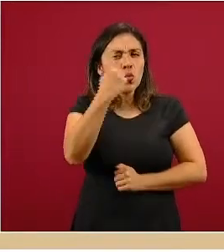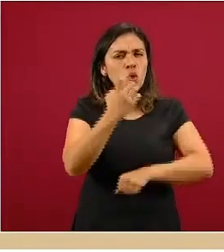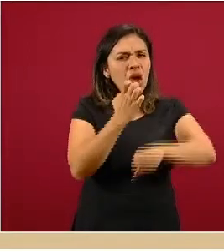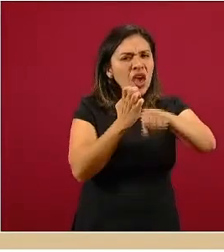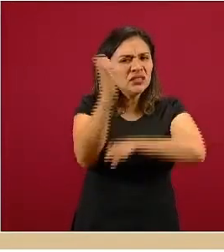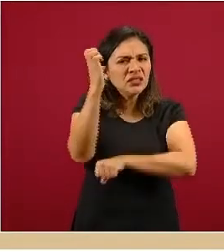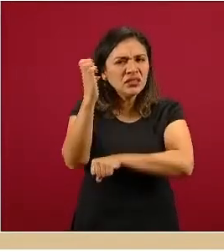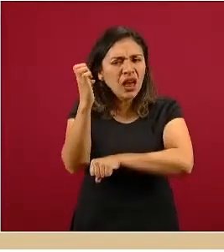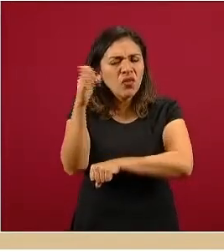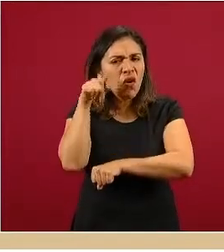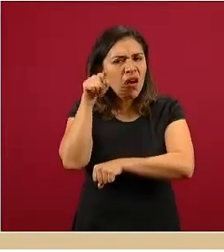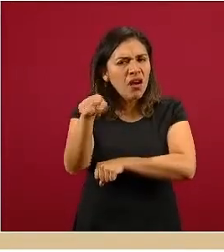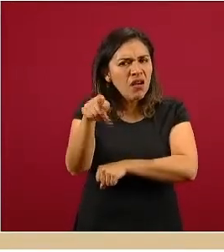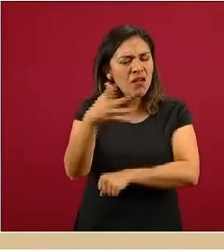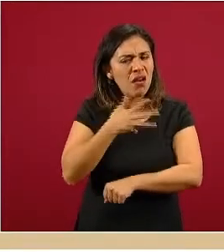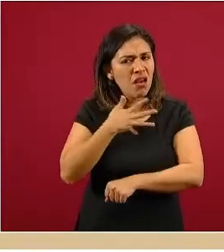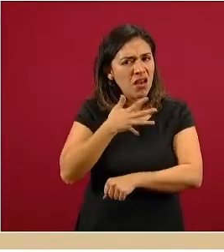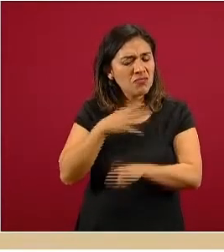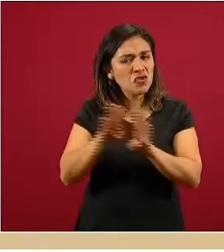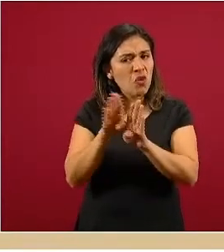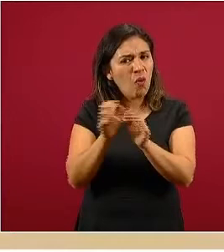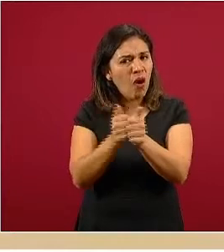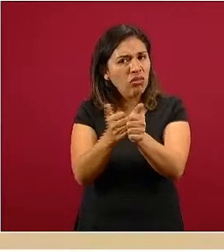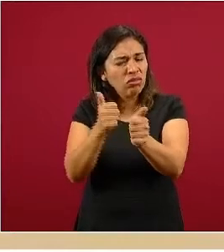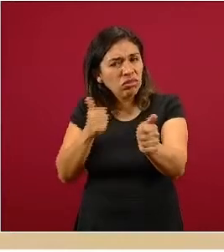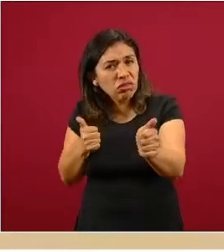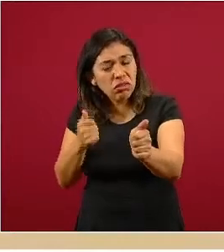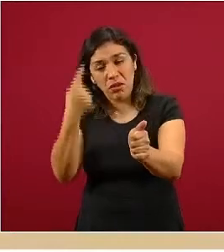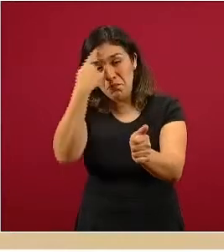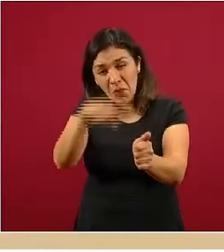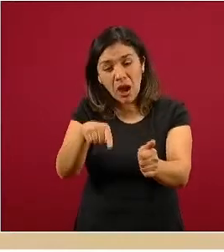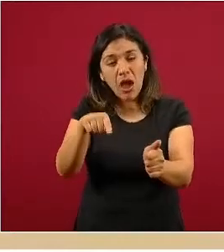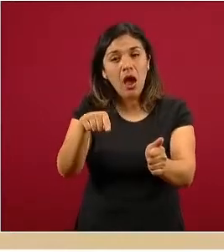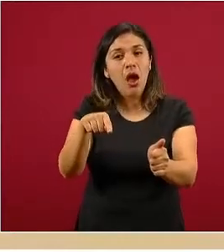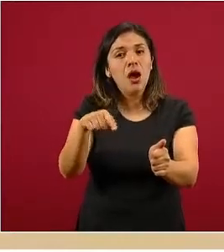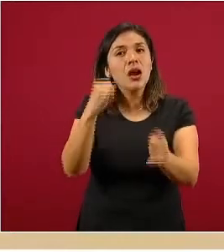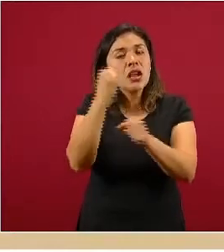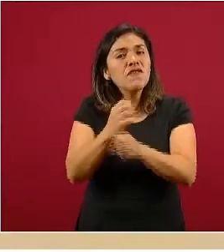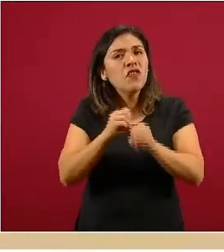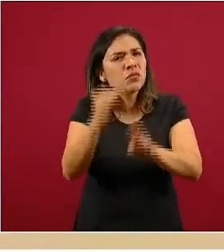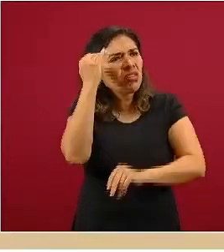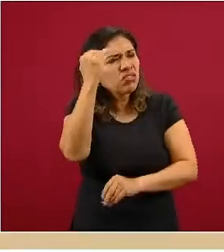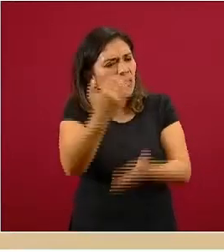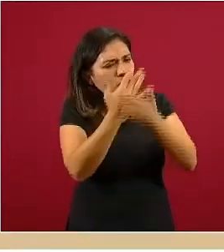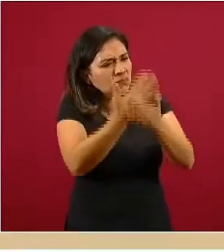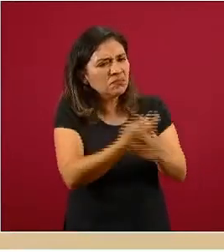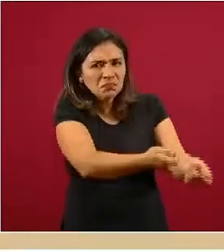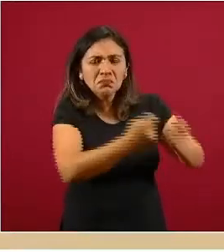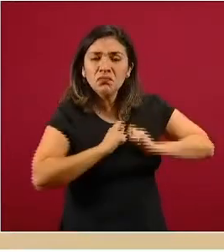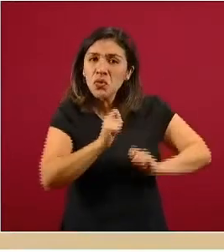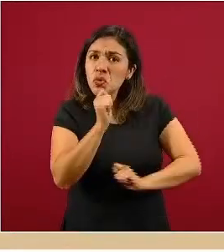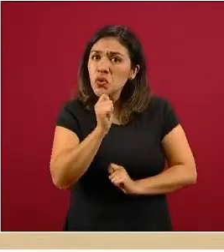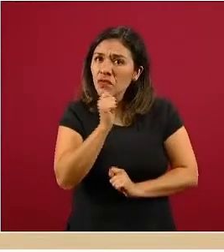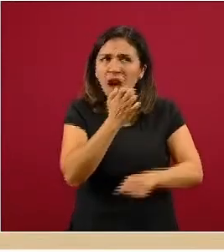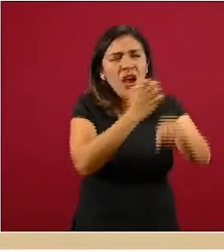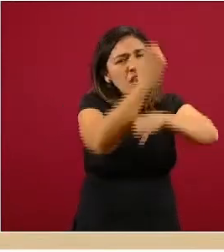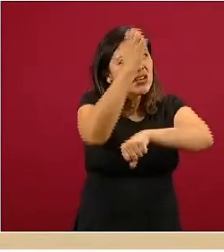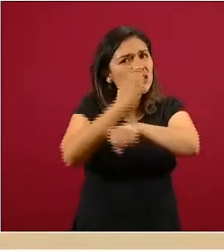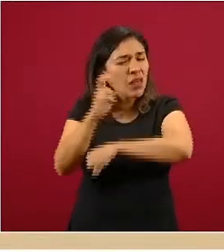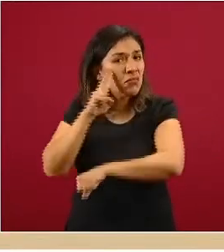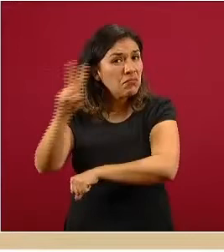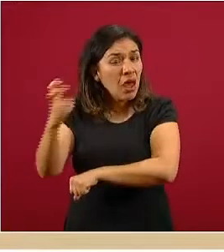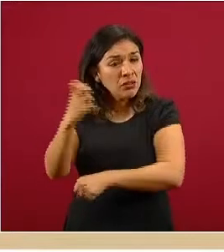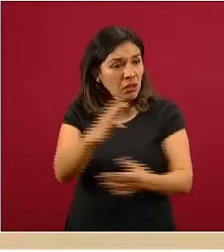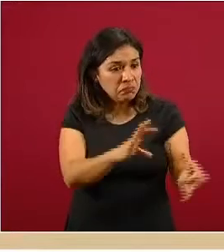pasada presenté los resultados hasta la semana 26, esos son los datos actualizados hasta la semana 31. Y así iremos